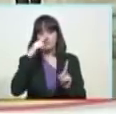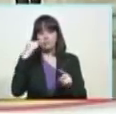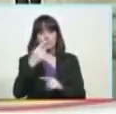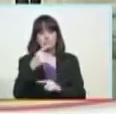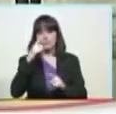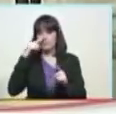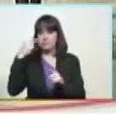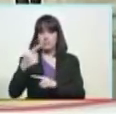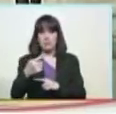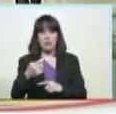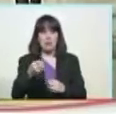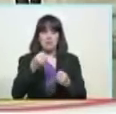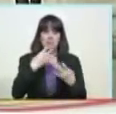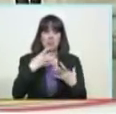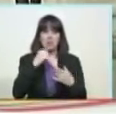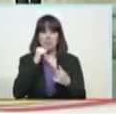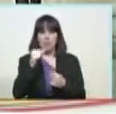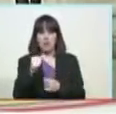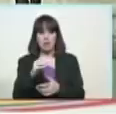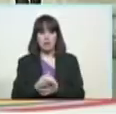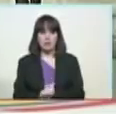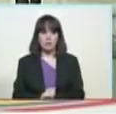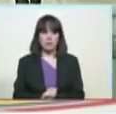para bien y para mal bueno